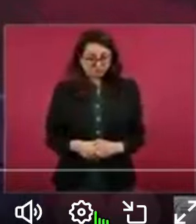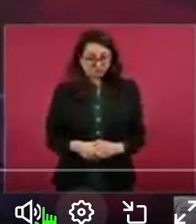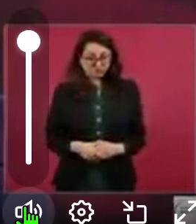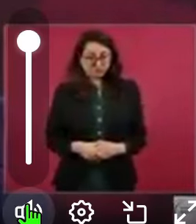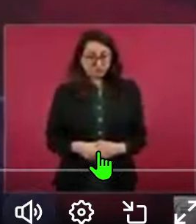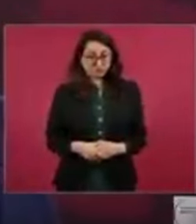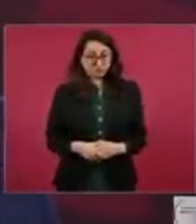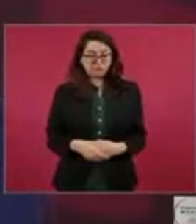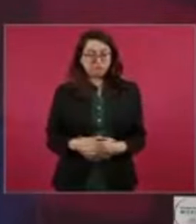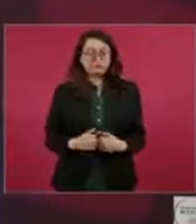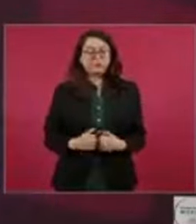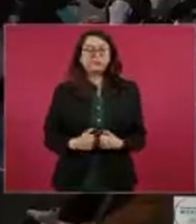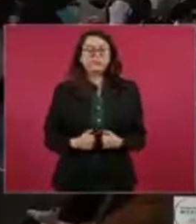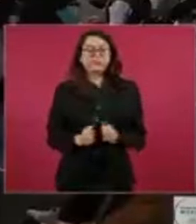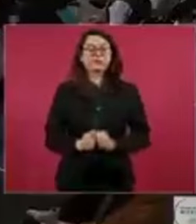una